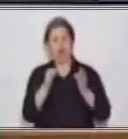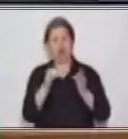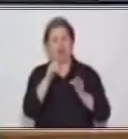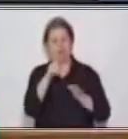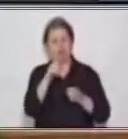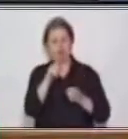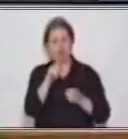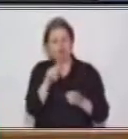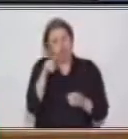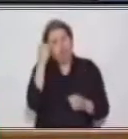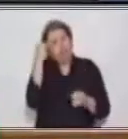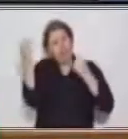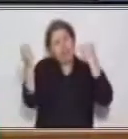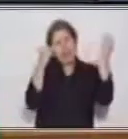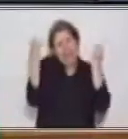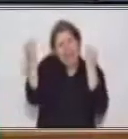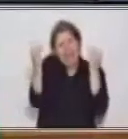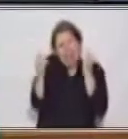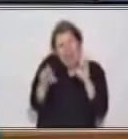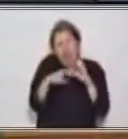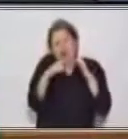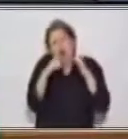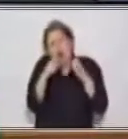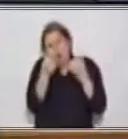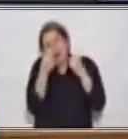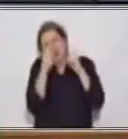otra forma de hacerlo?